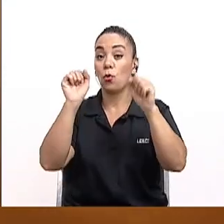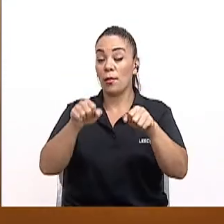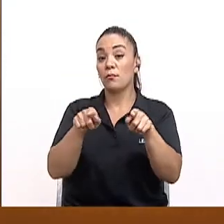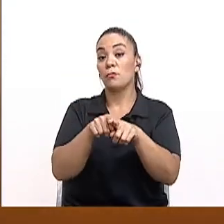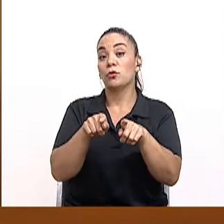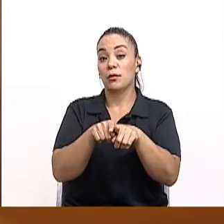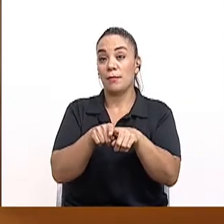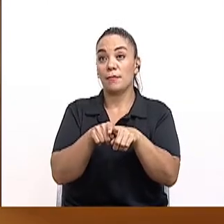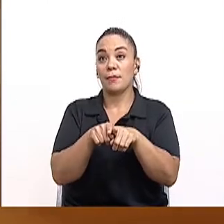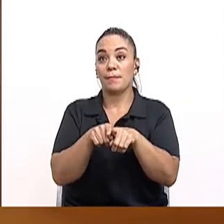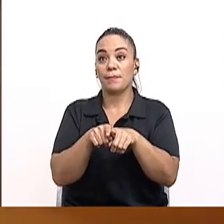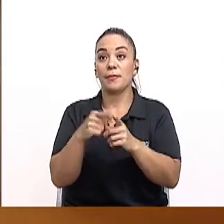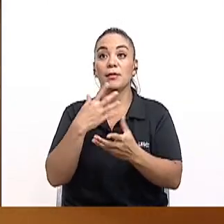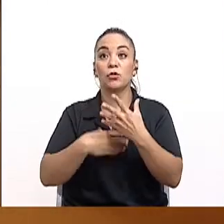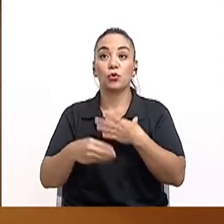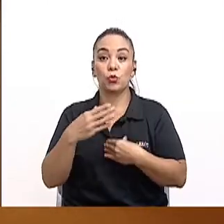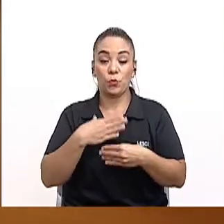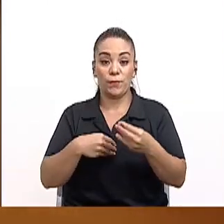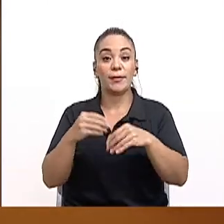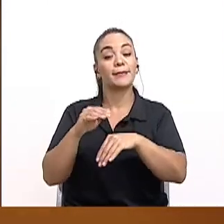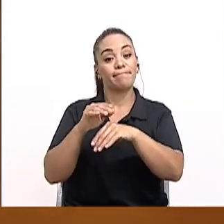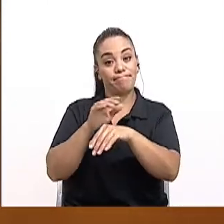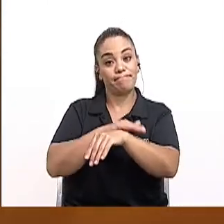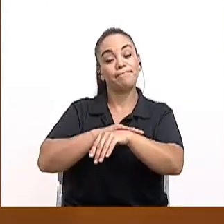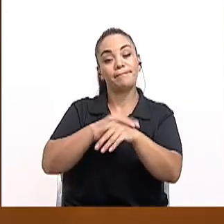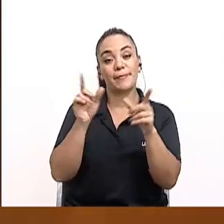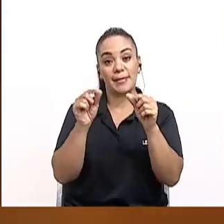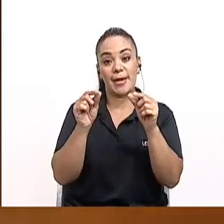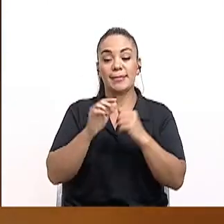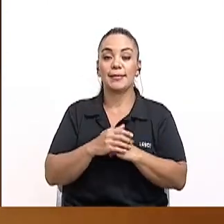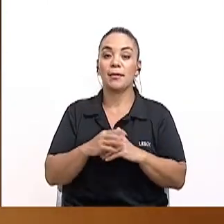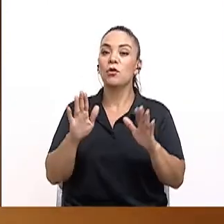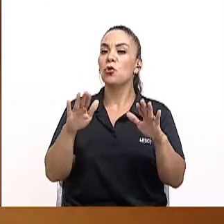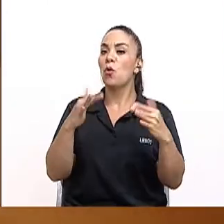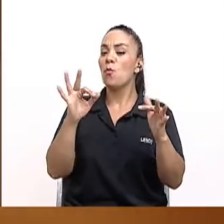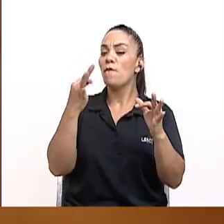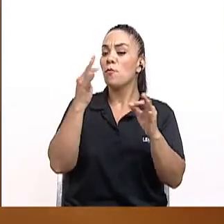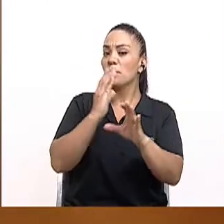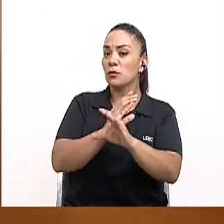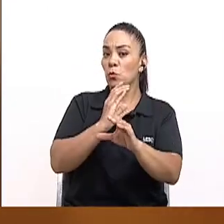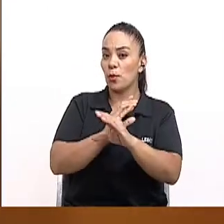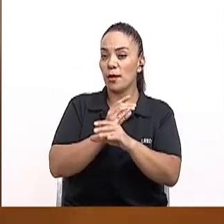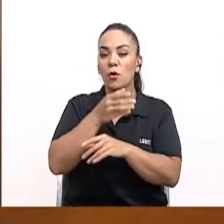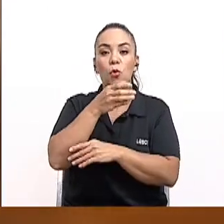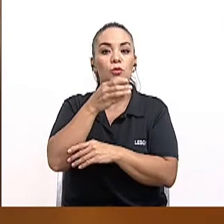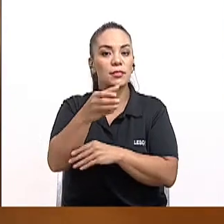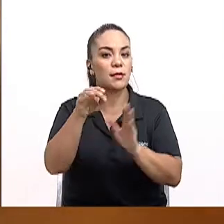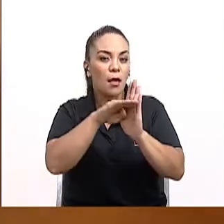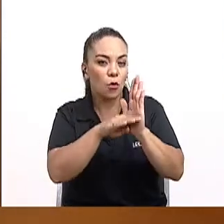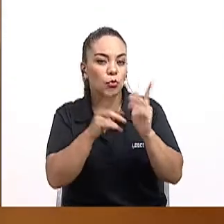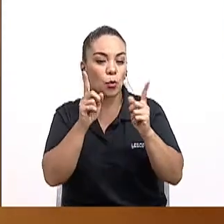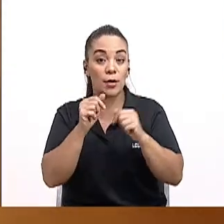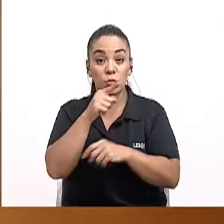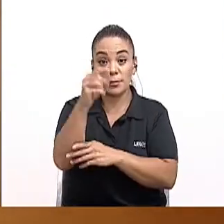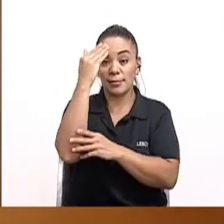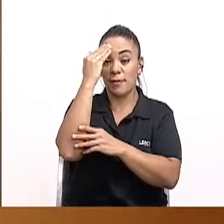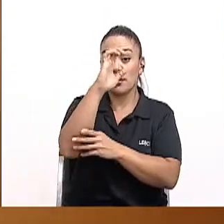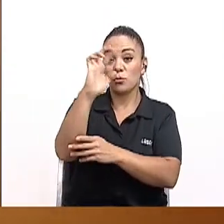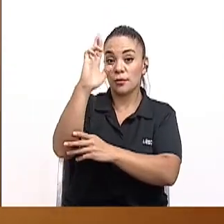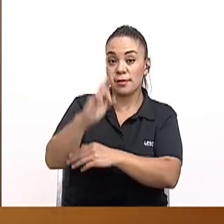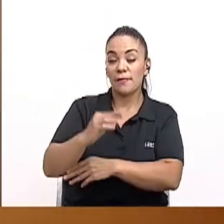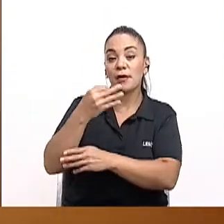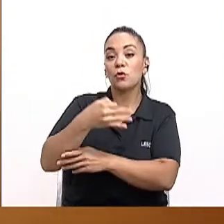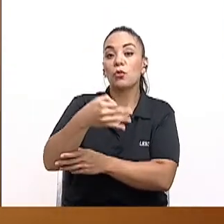inclusive llegar a sufrir cáncer de piel. ¿Cuáles son esas medidas, esos consejos que debemos seguir? Ustedes saben que en Costa Rica todos los